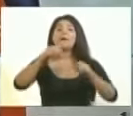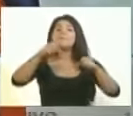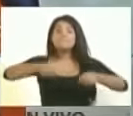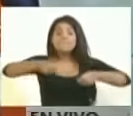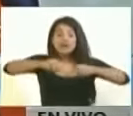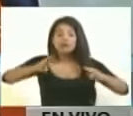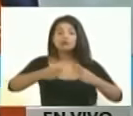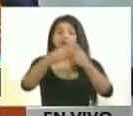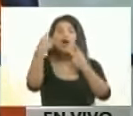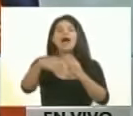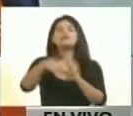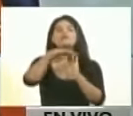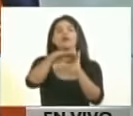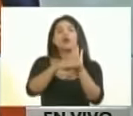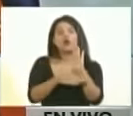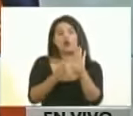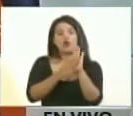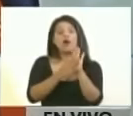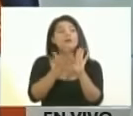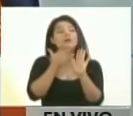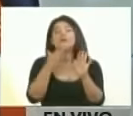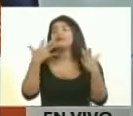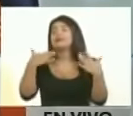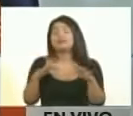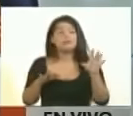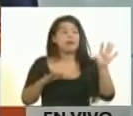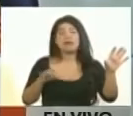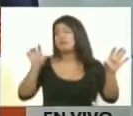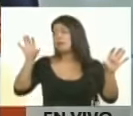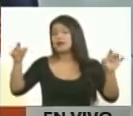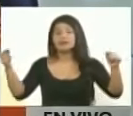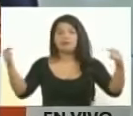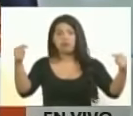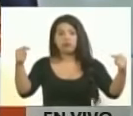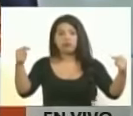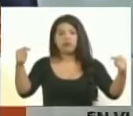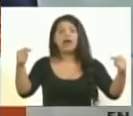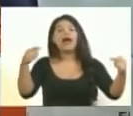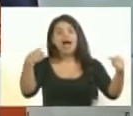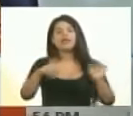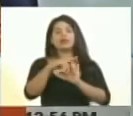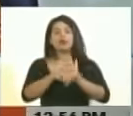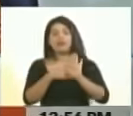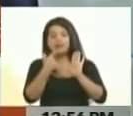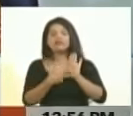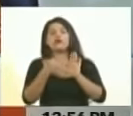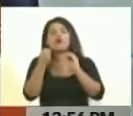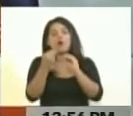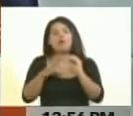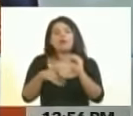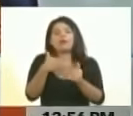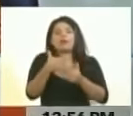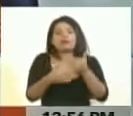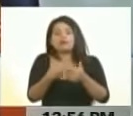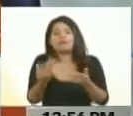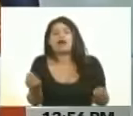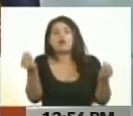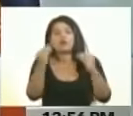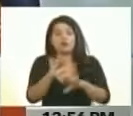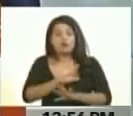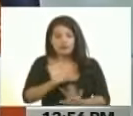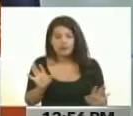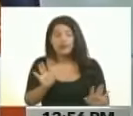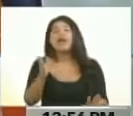protocolo para la resolución de controversias, que es el protocolo de Olivos. Venezuela ha invocado este protocolo y